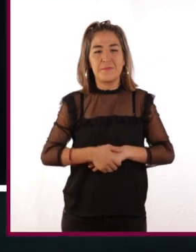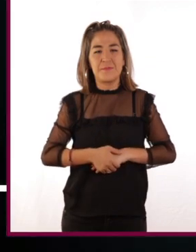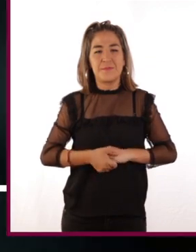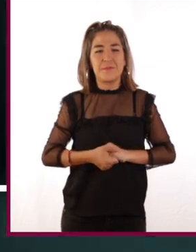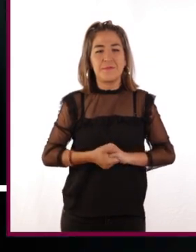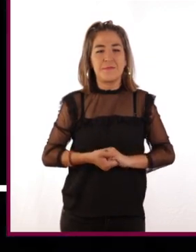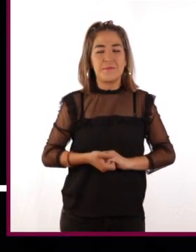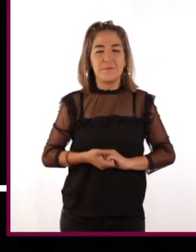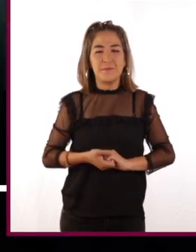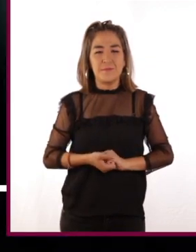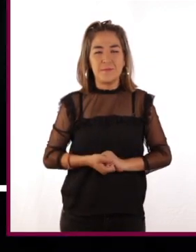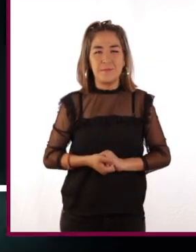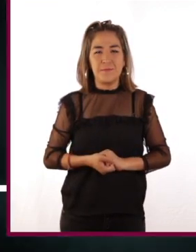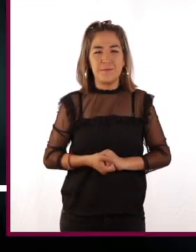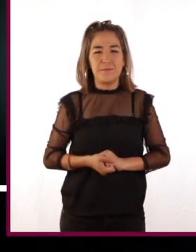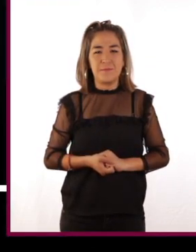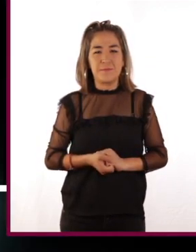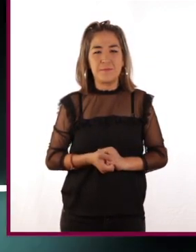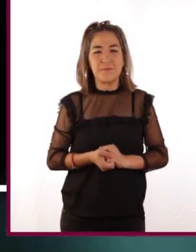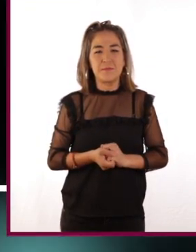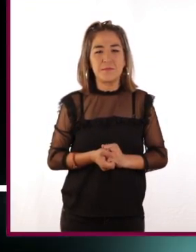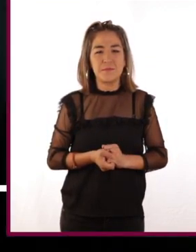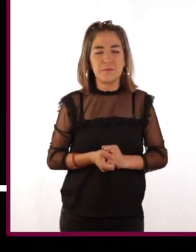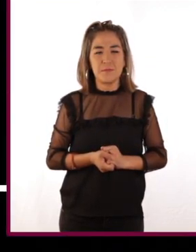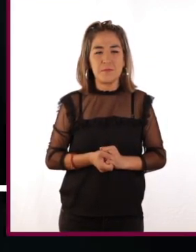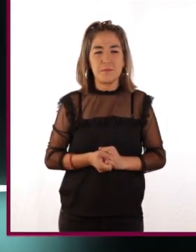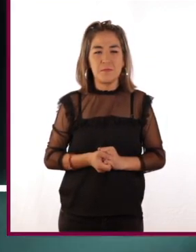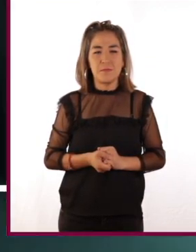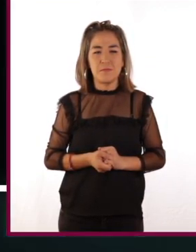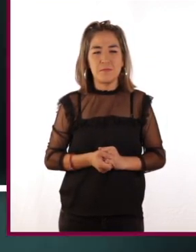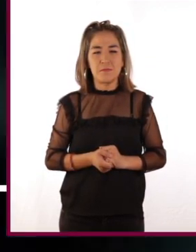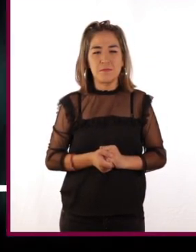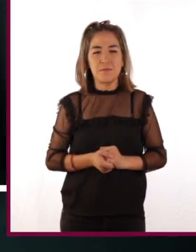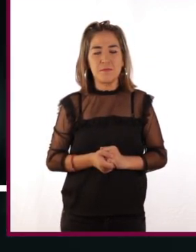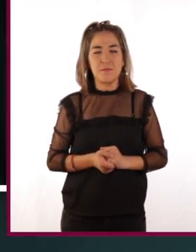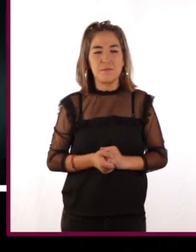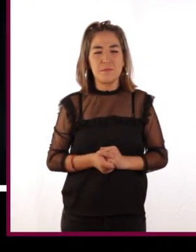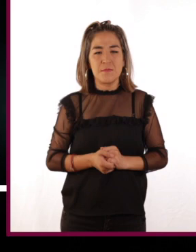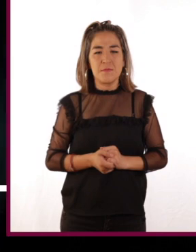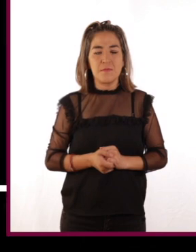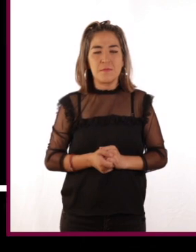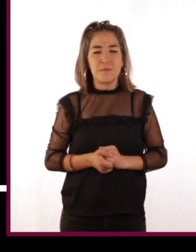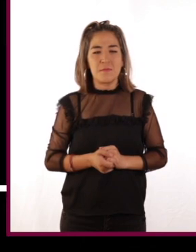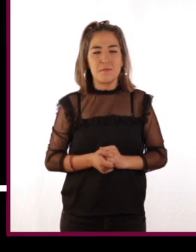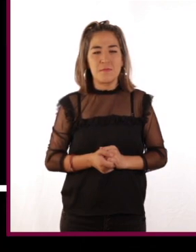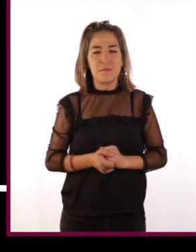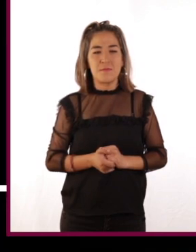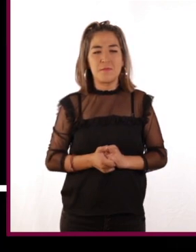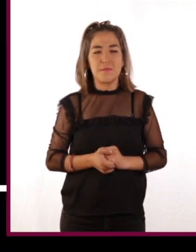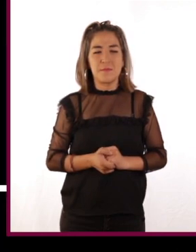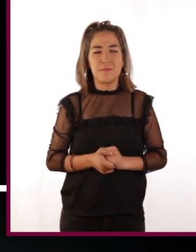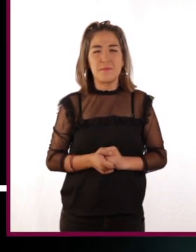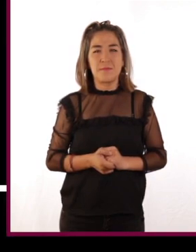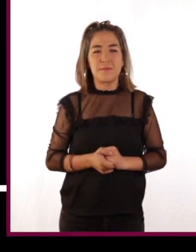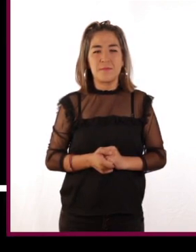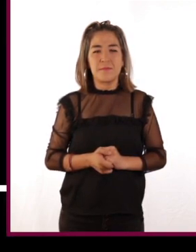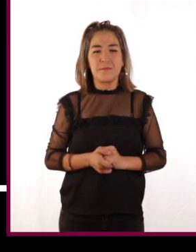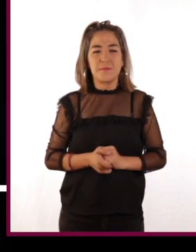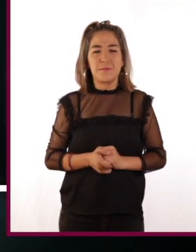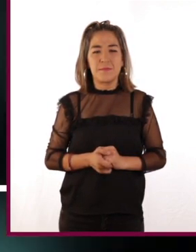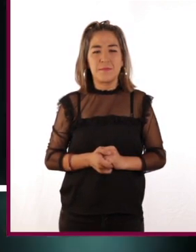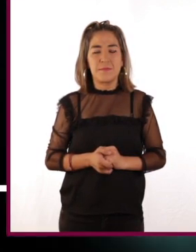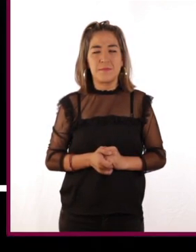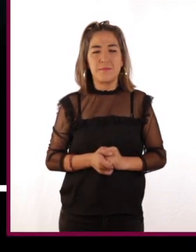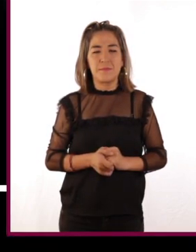cósmicos, sólidos pitagóricos o poliedros regulares convexos. Son aquellos poliedros en los que todas sus caras son